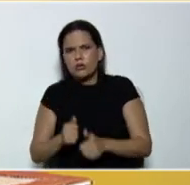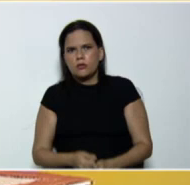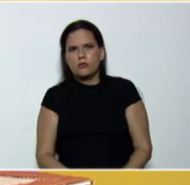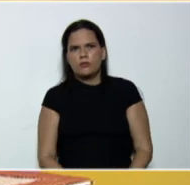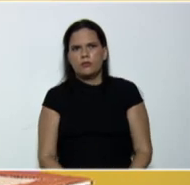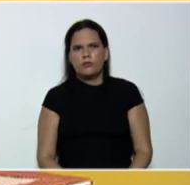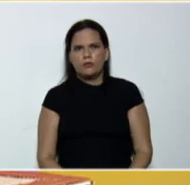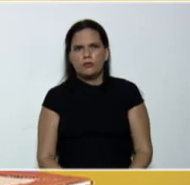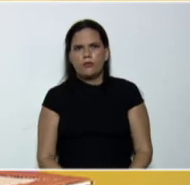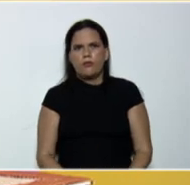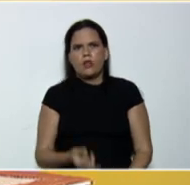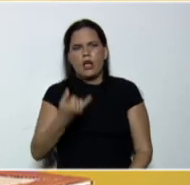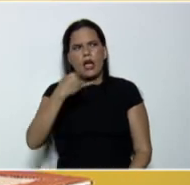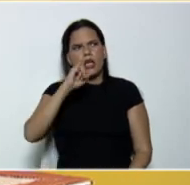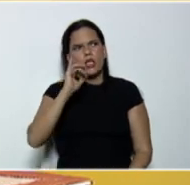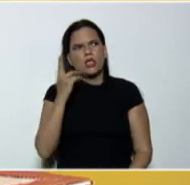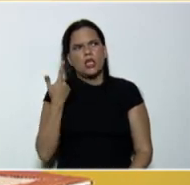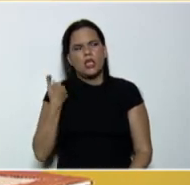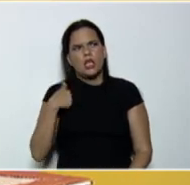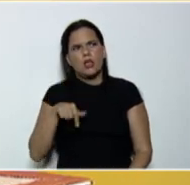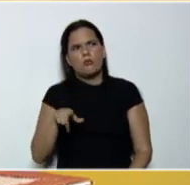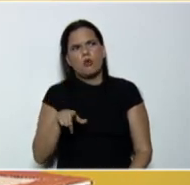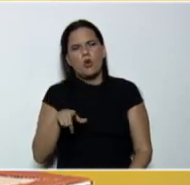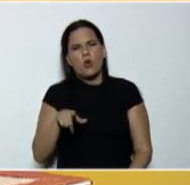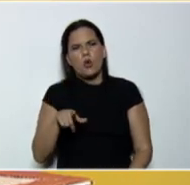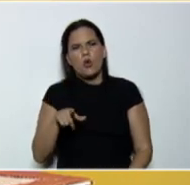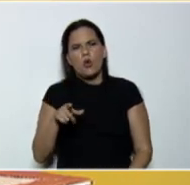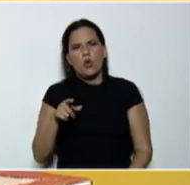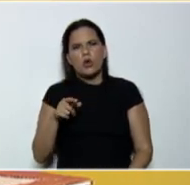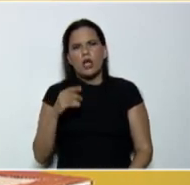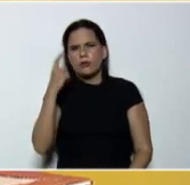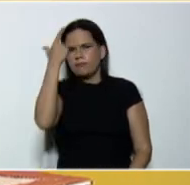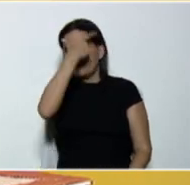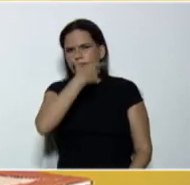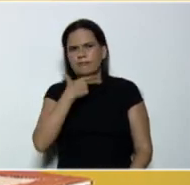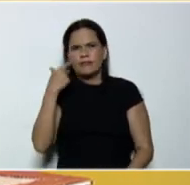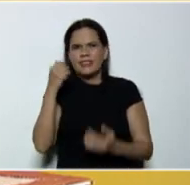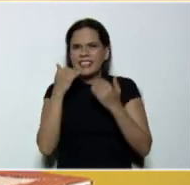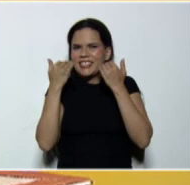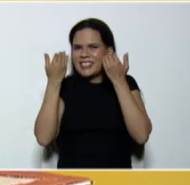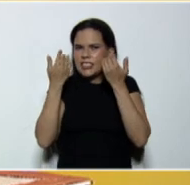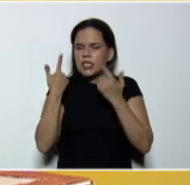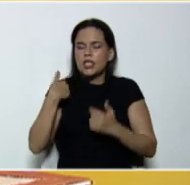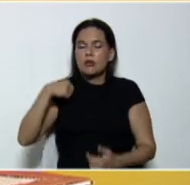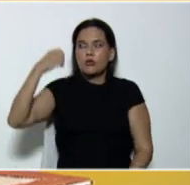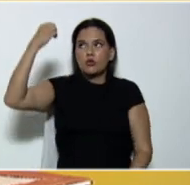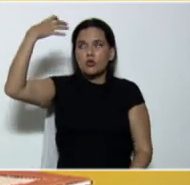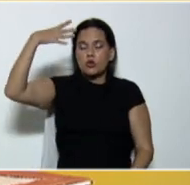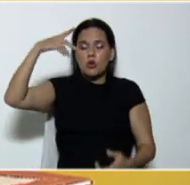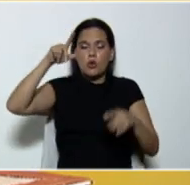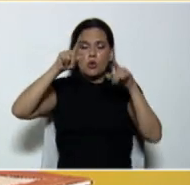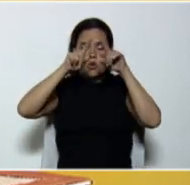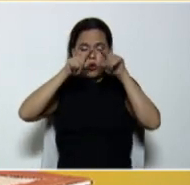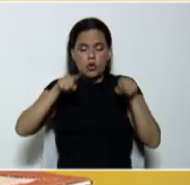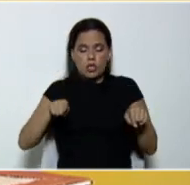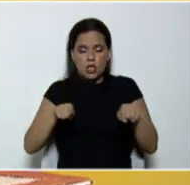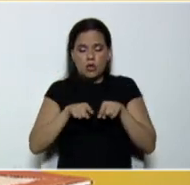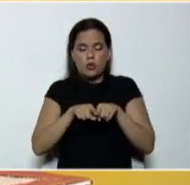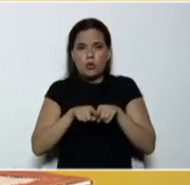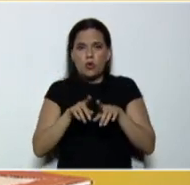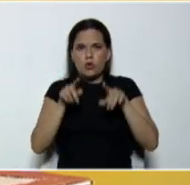tenemos unos rombos, tenemos unas caritas felices, tenemos un sol, unos triángulos y unos